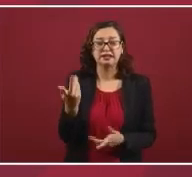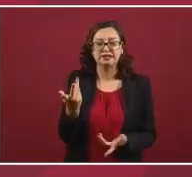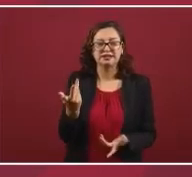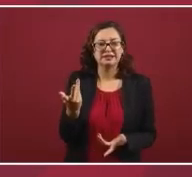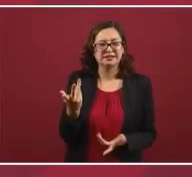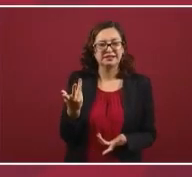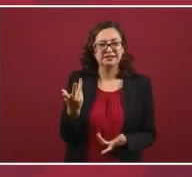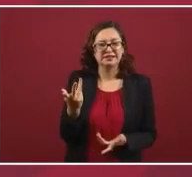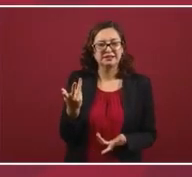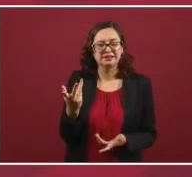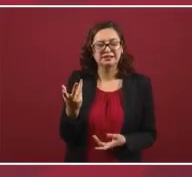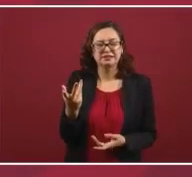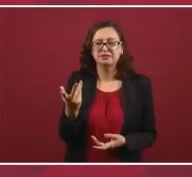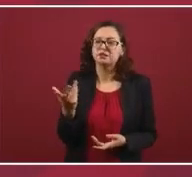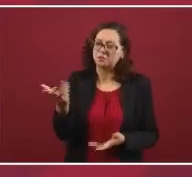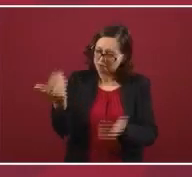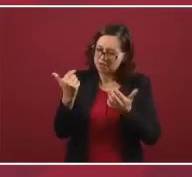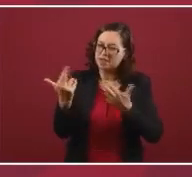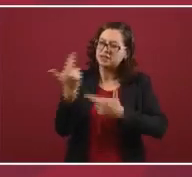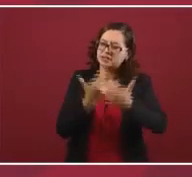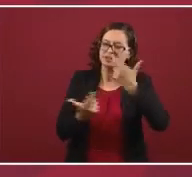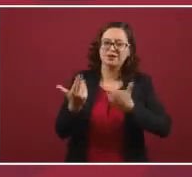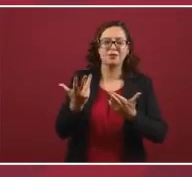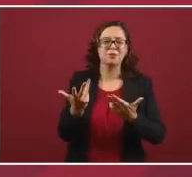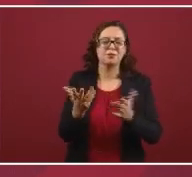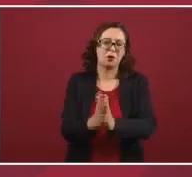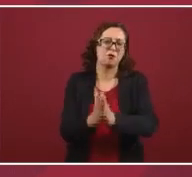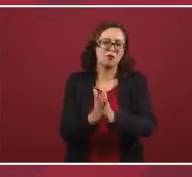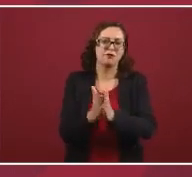Santana había causado la gran tragedia